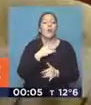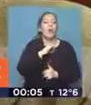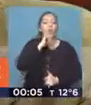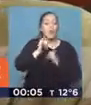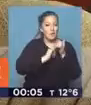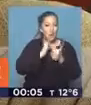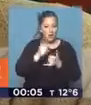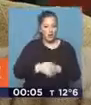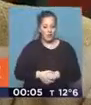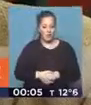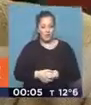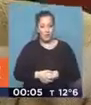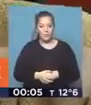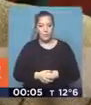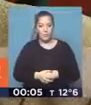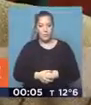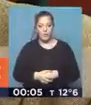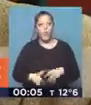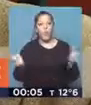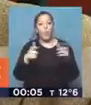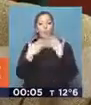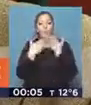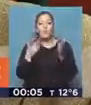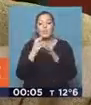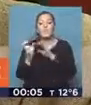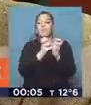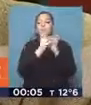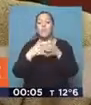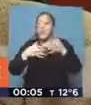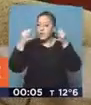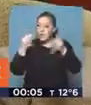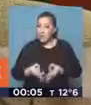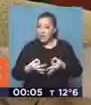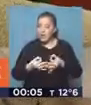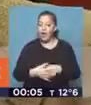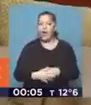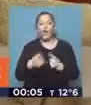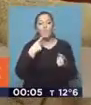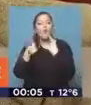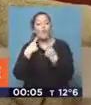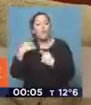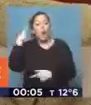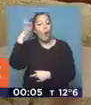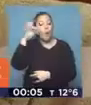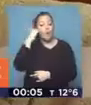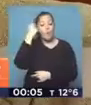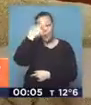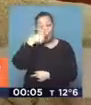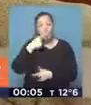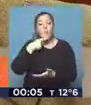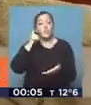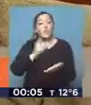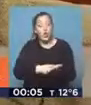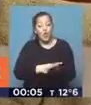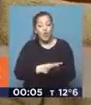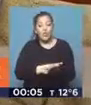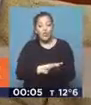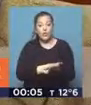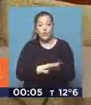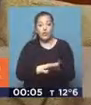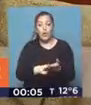de ver una audiencia que en la cual haya una deliberación seria con intercambio de opiniones y por último la decisión que se tome